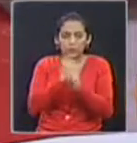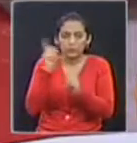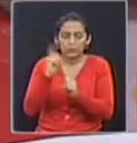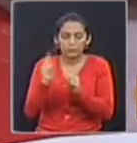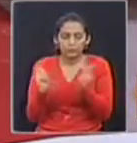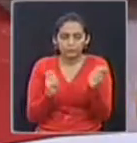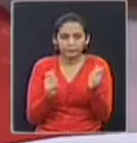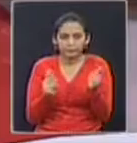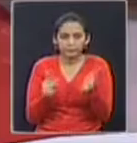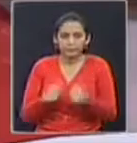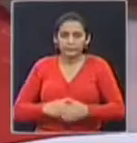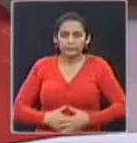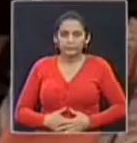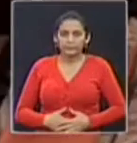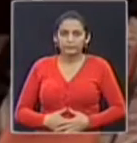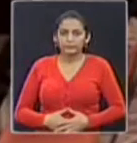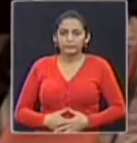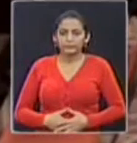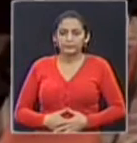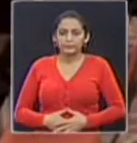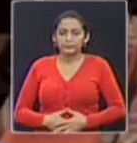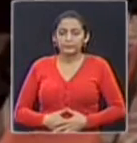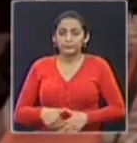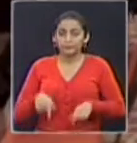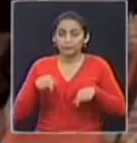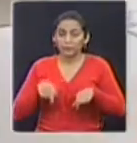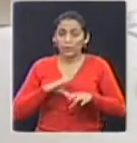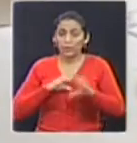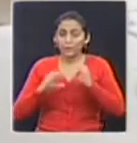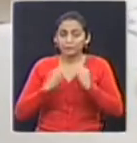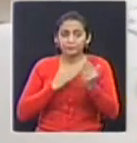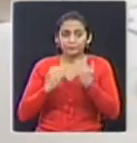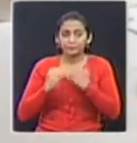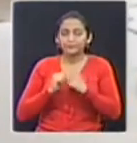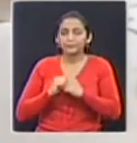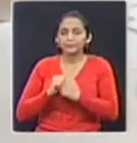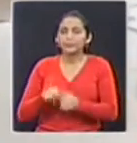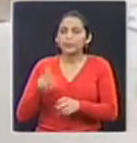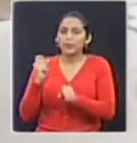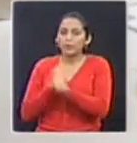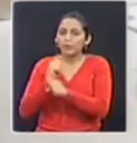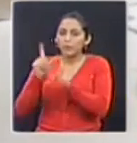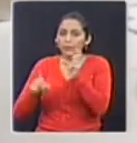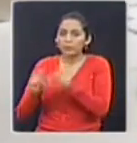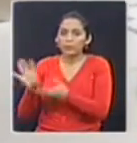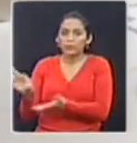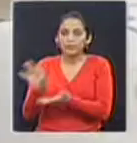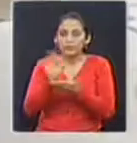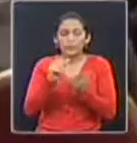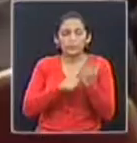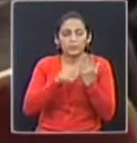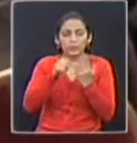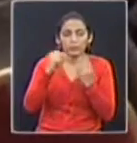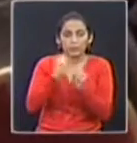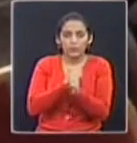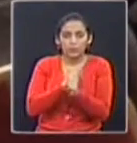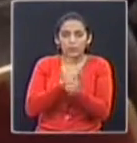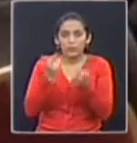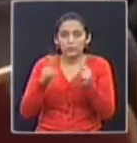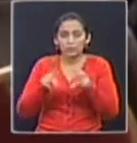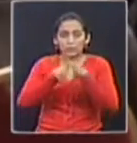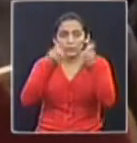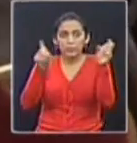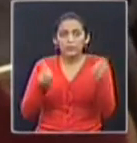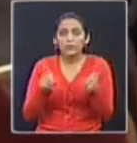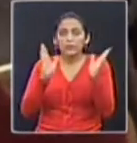país. Para este diálogo asistieron representantes de los trabajadores del Ministerio de Trabajo y Empresarios de la SUAI, todos